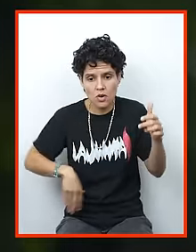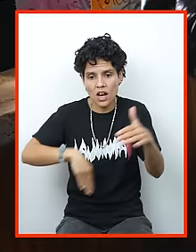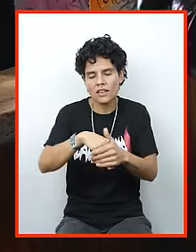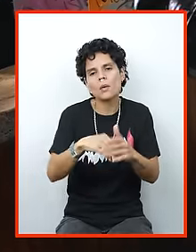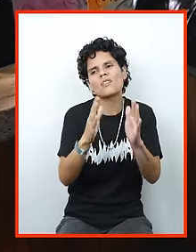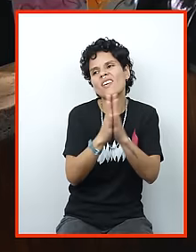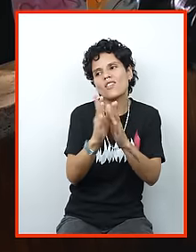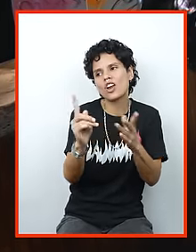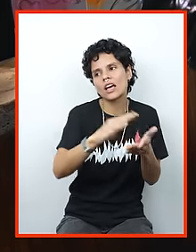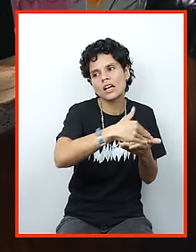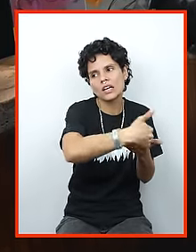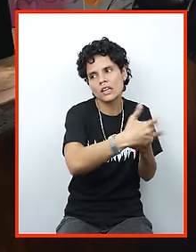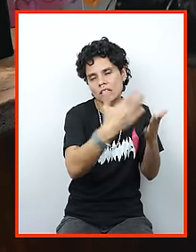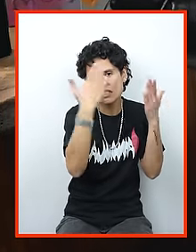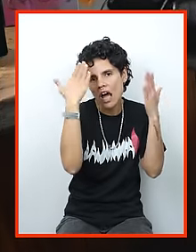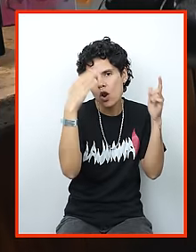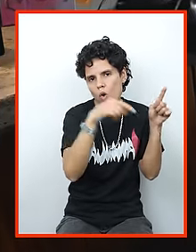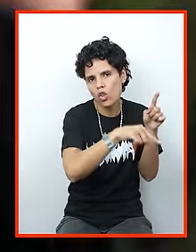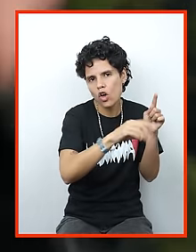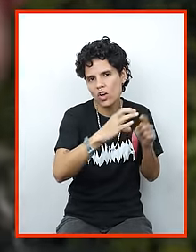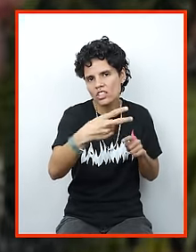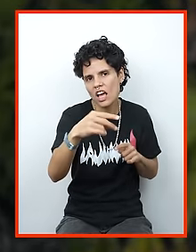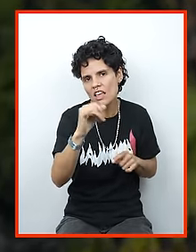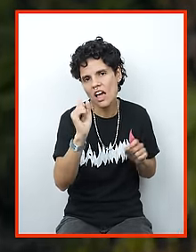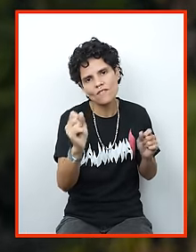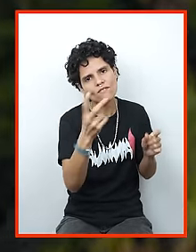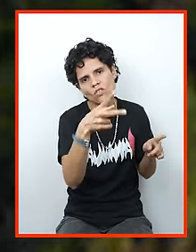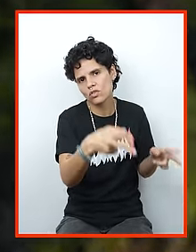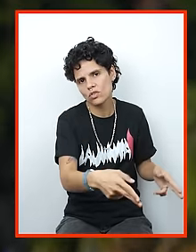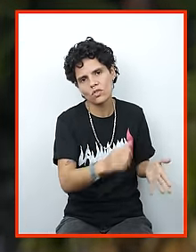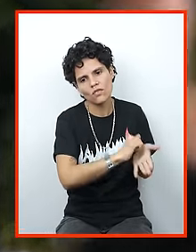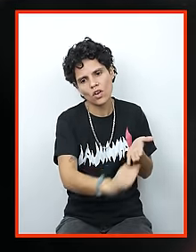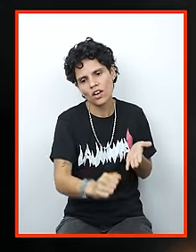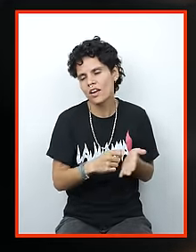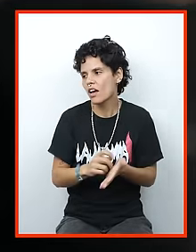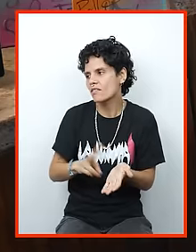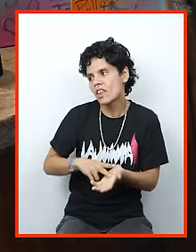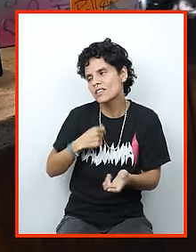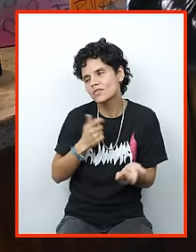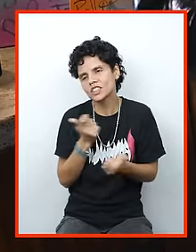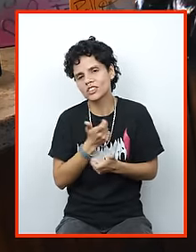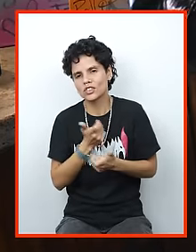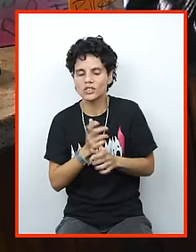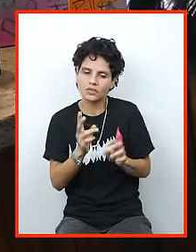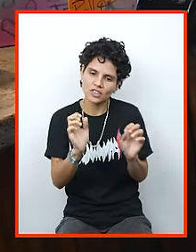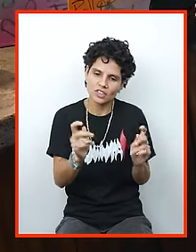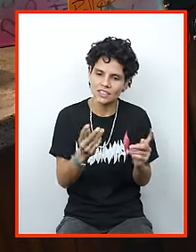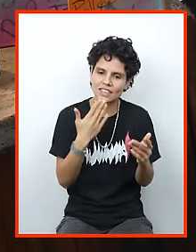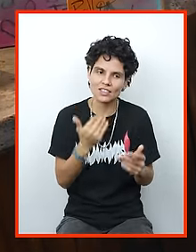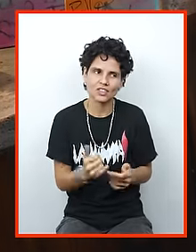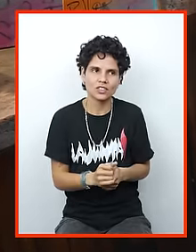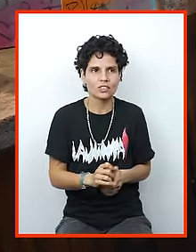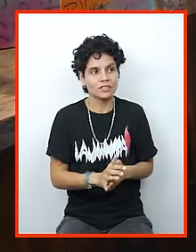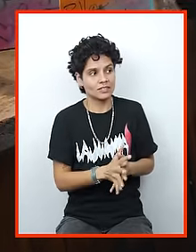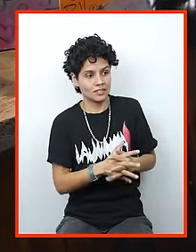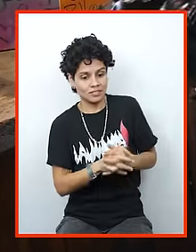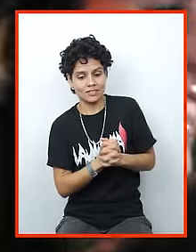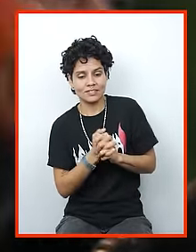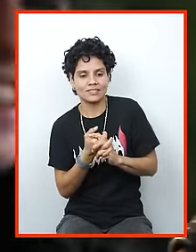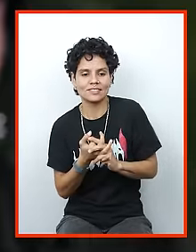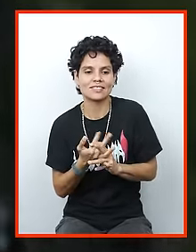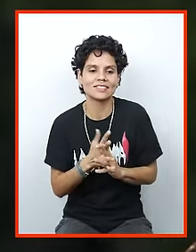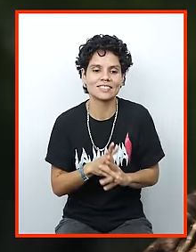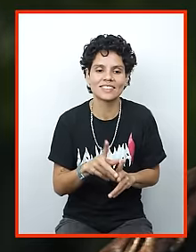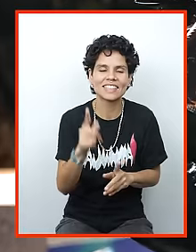bien. La sí, parte de ¿eh? Chayanne, por favor. Sí, la parte de Chayanne, sí que sí, no, de verdad... Queremos que se... Fue chistoso, pero... Ah.